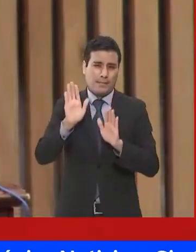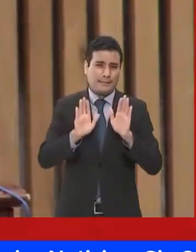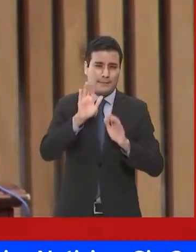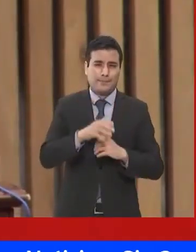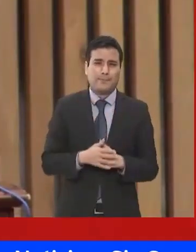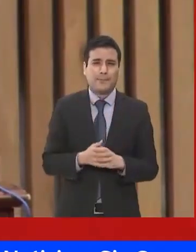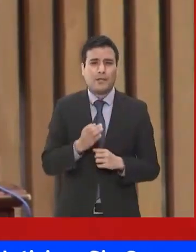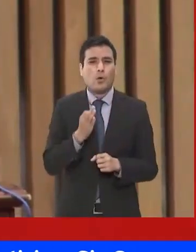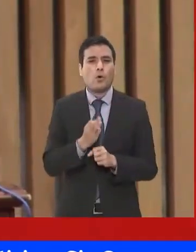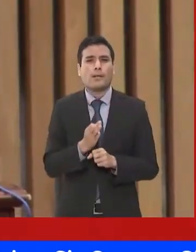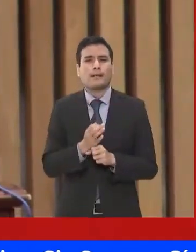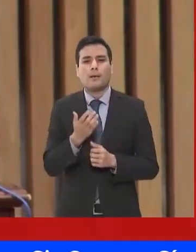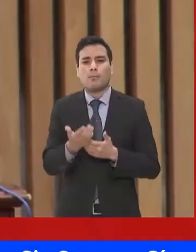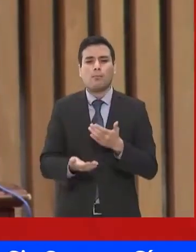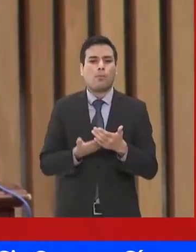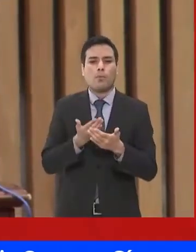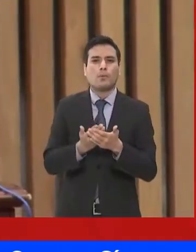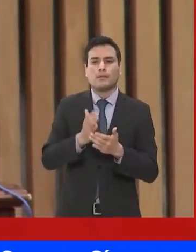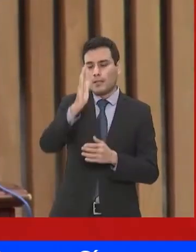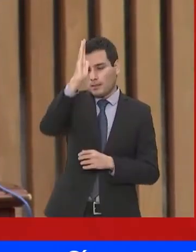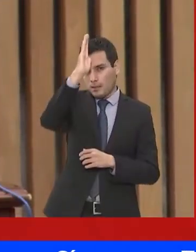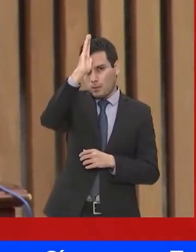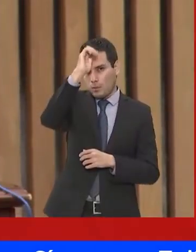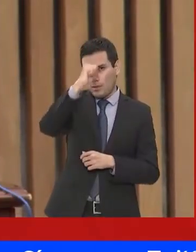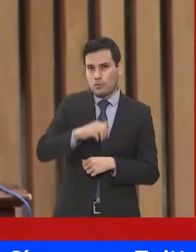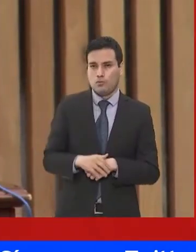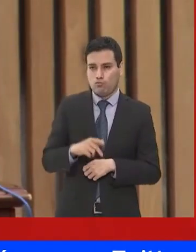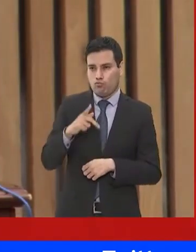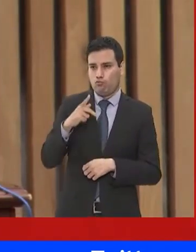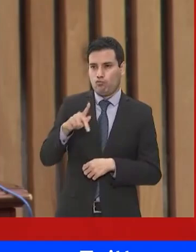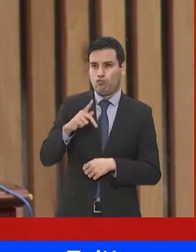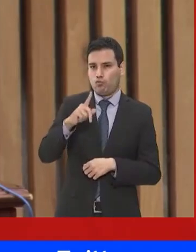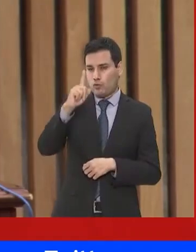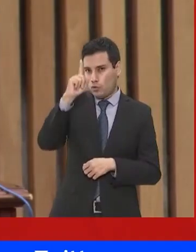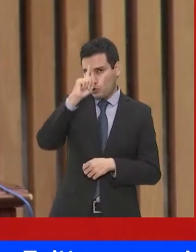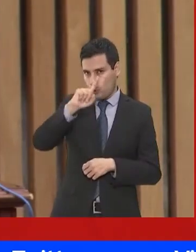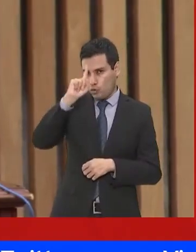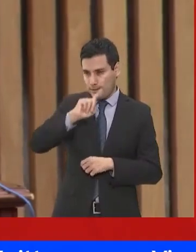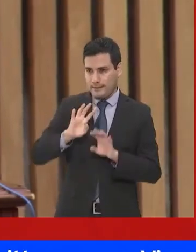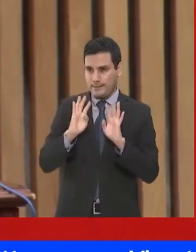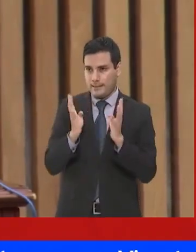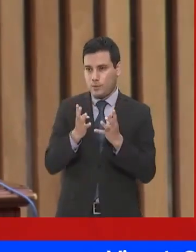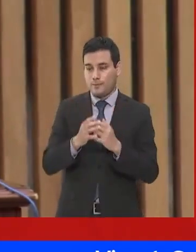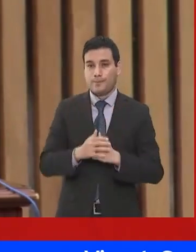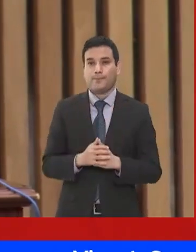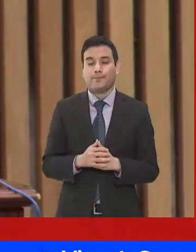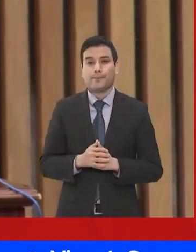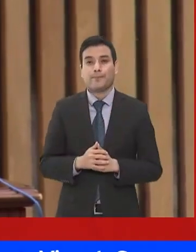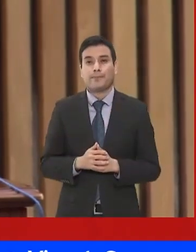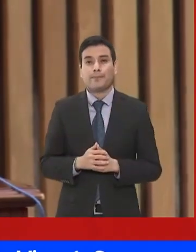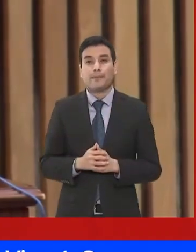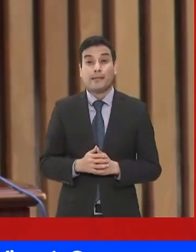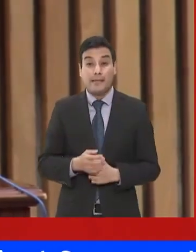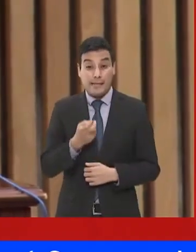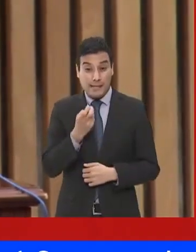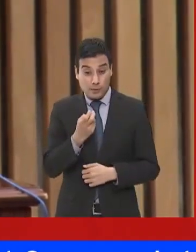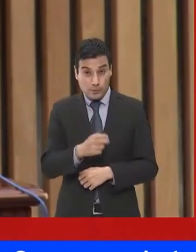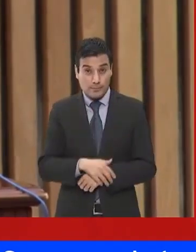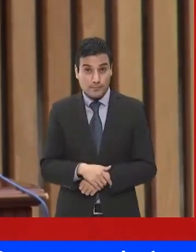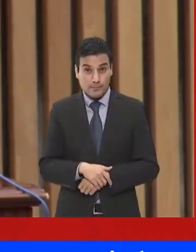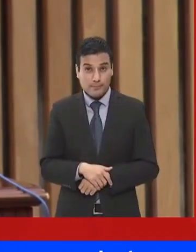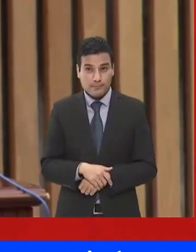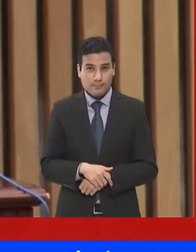PRI, con quien estoy de acuerdo en este momento, en este caso estoy de acuerdo, se están adelantando a los tiempos y ya